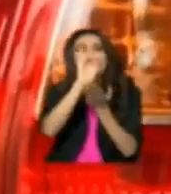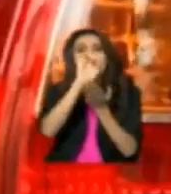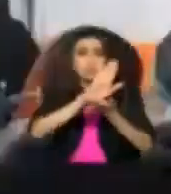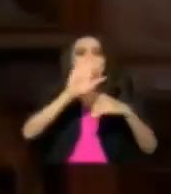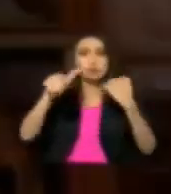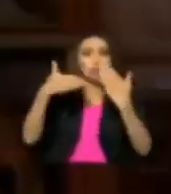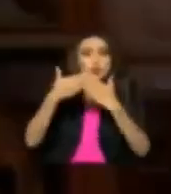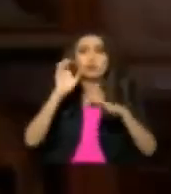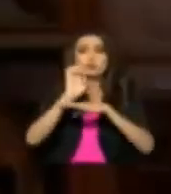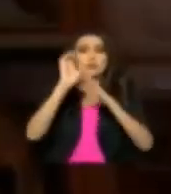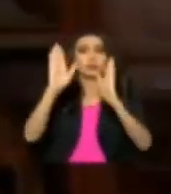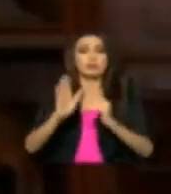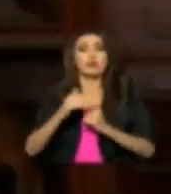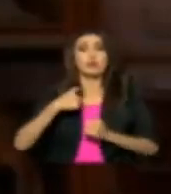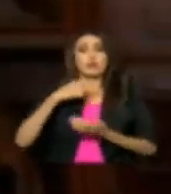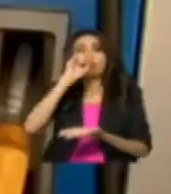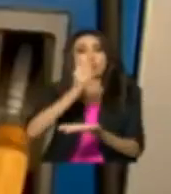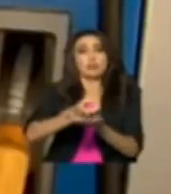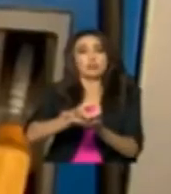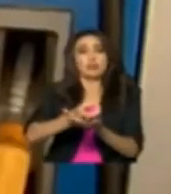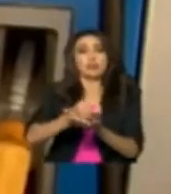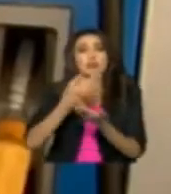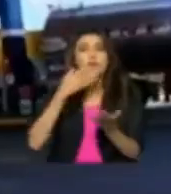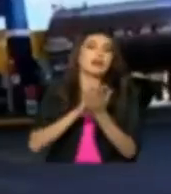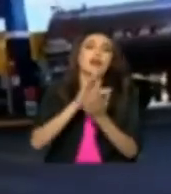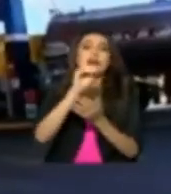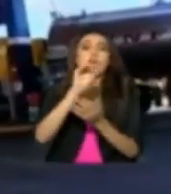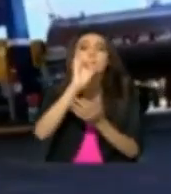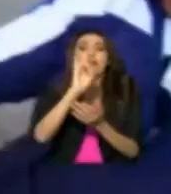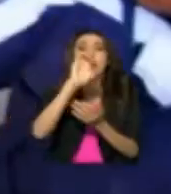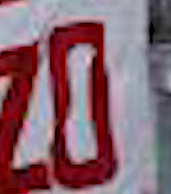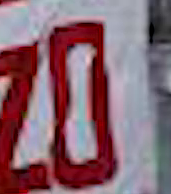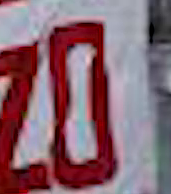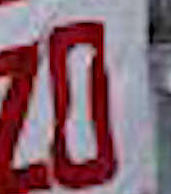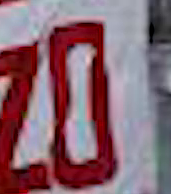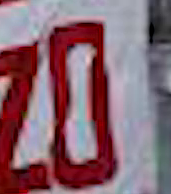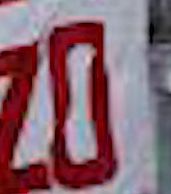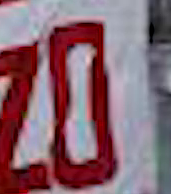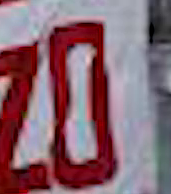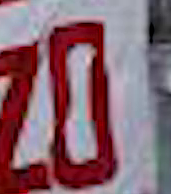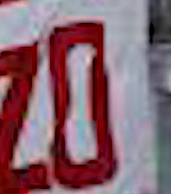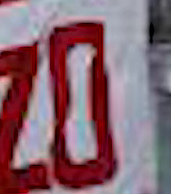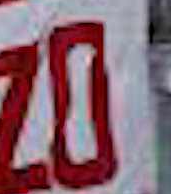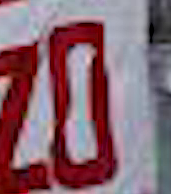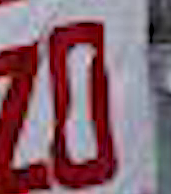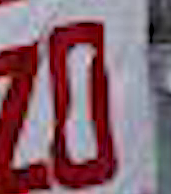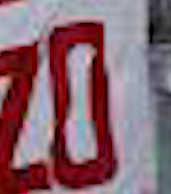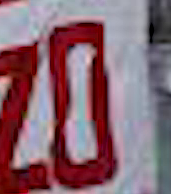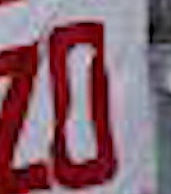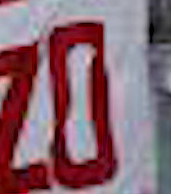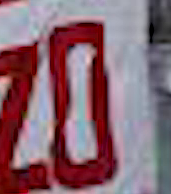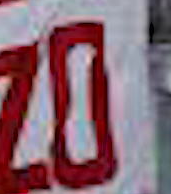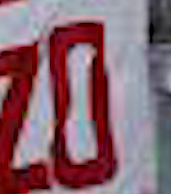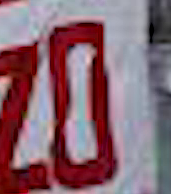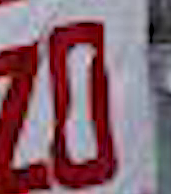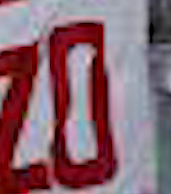extra. Por eso he firmado el decreto que libera el precio del diésel y de la gasolina extra. El paquetazo, conjunto de medidas adoptadas